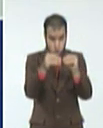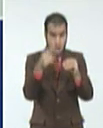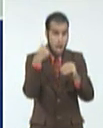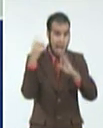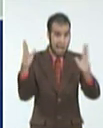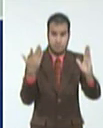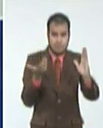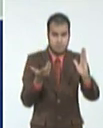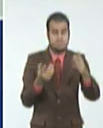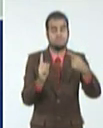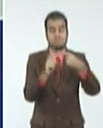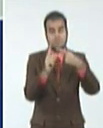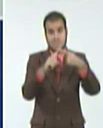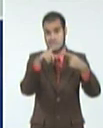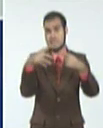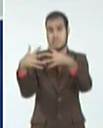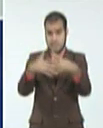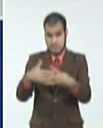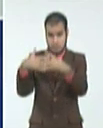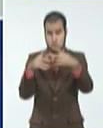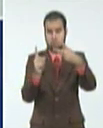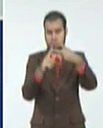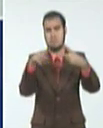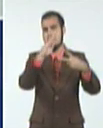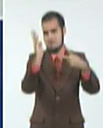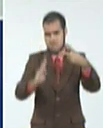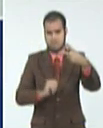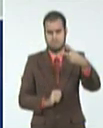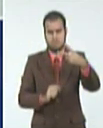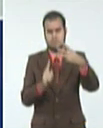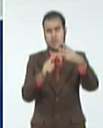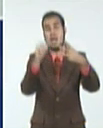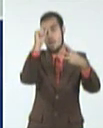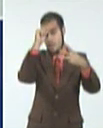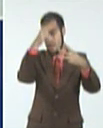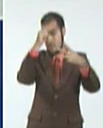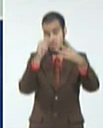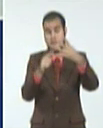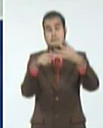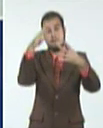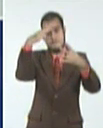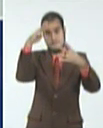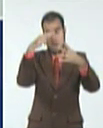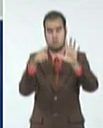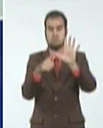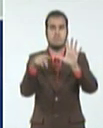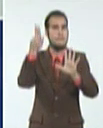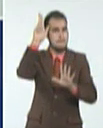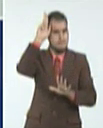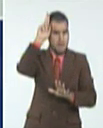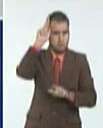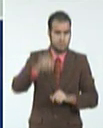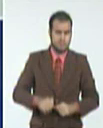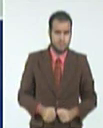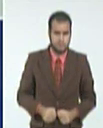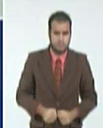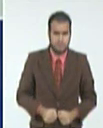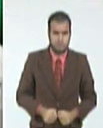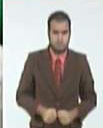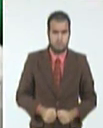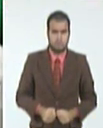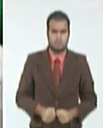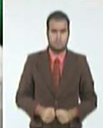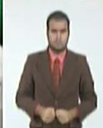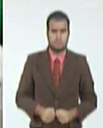y Brasil en los dos primeros países, la India, México y Perú. Realmente ha sido